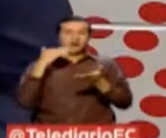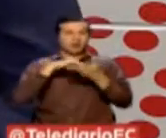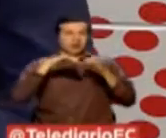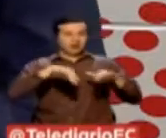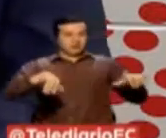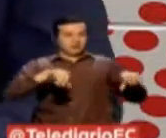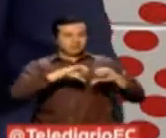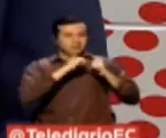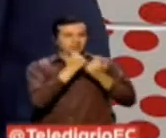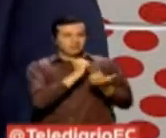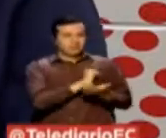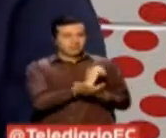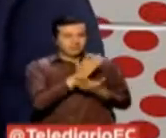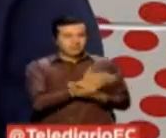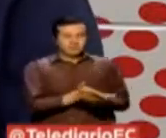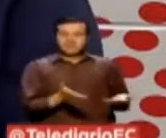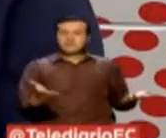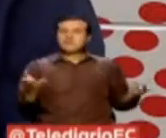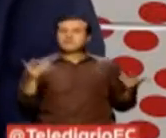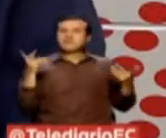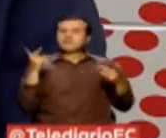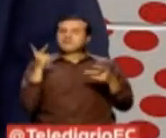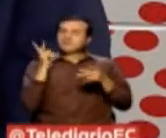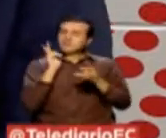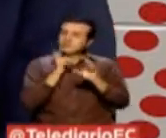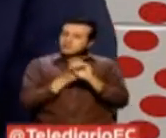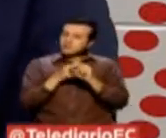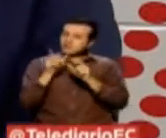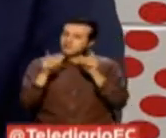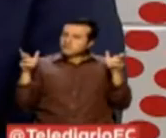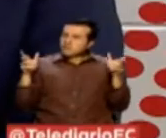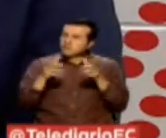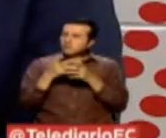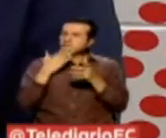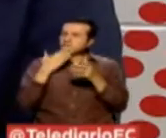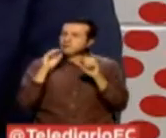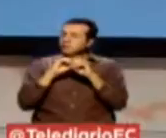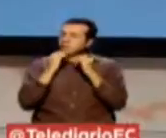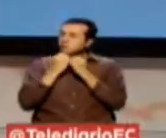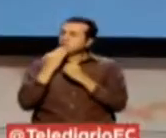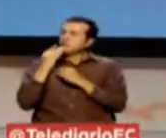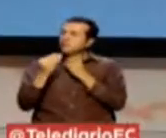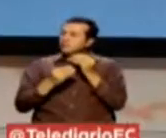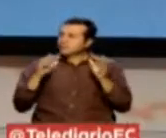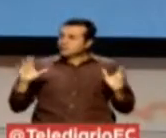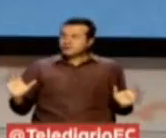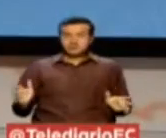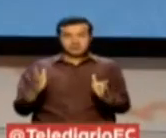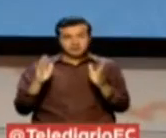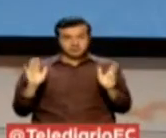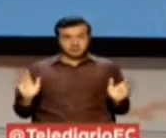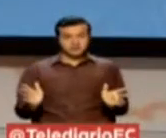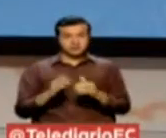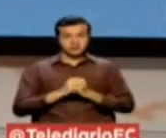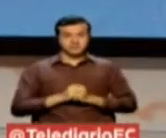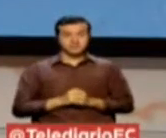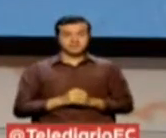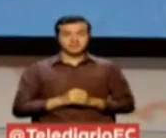la Asamblea. ¿Cómo rescatar el concepto de la participación ciudadana a través de un organismo de esta índole?